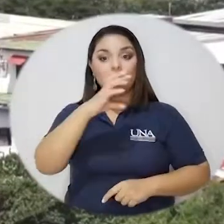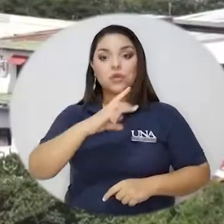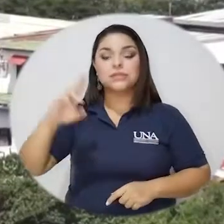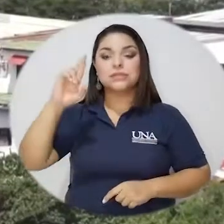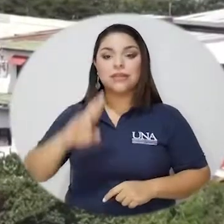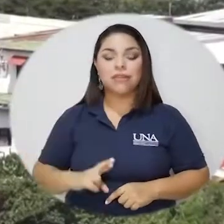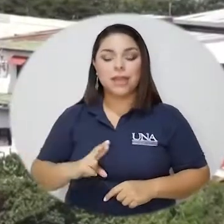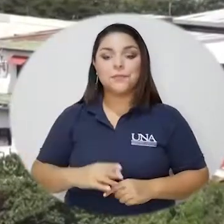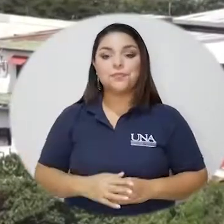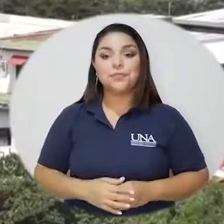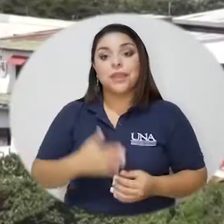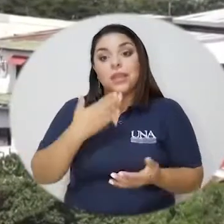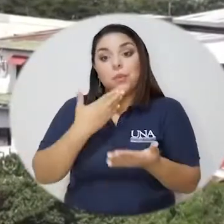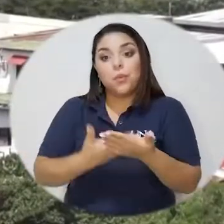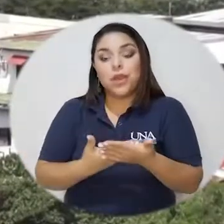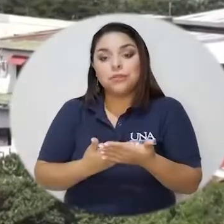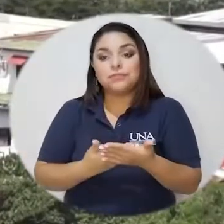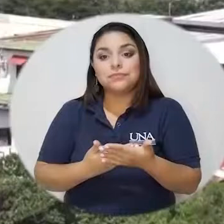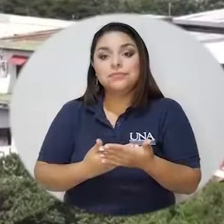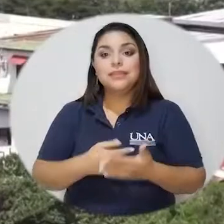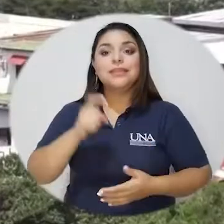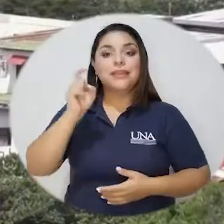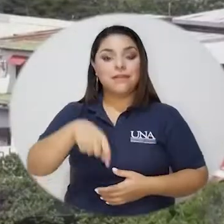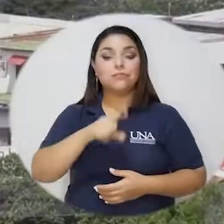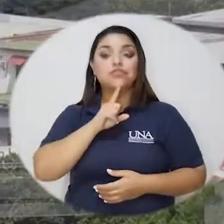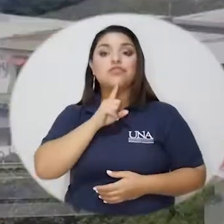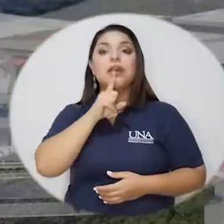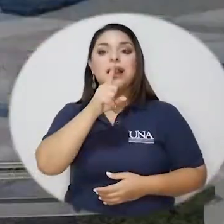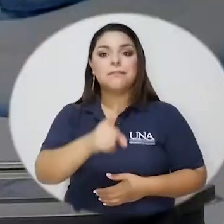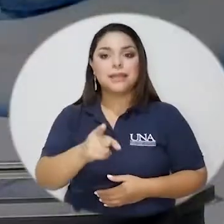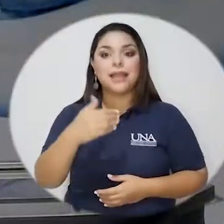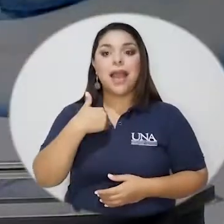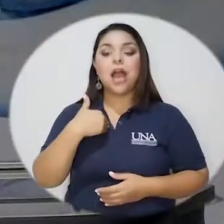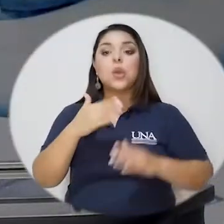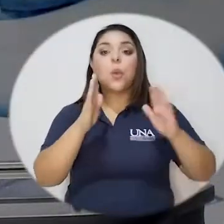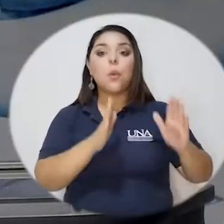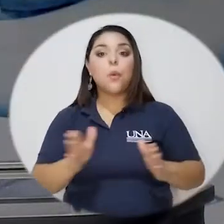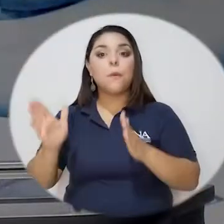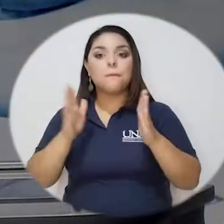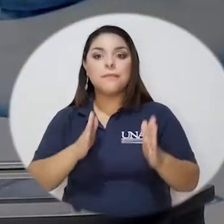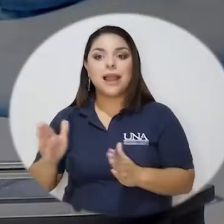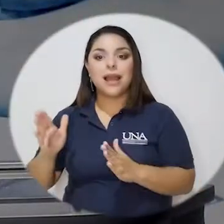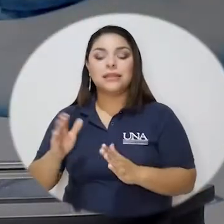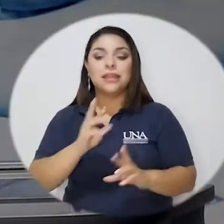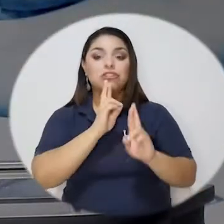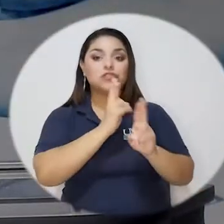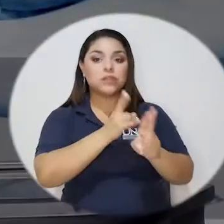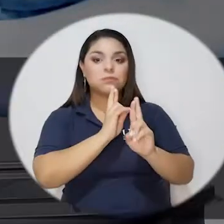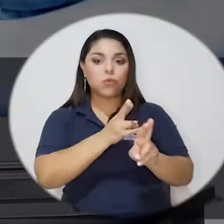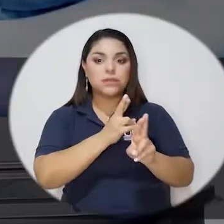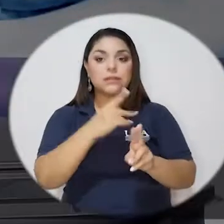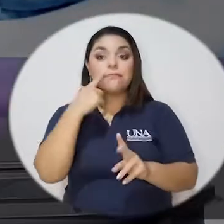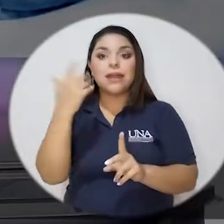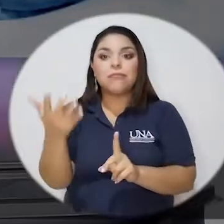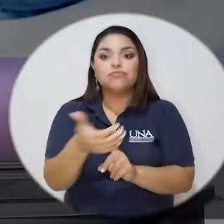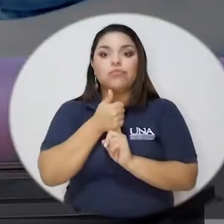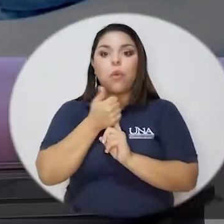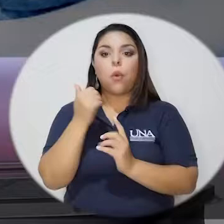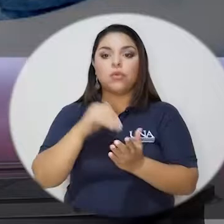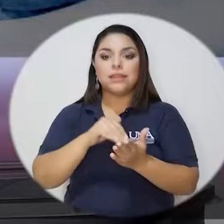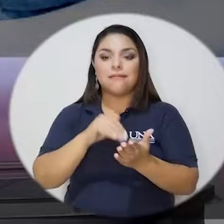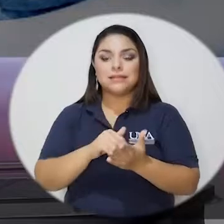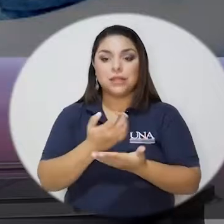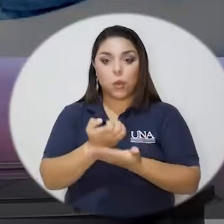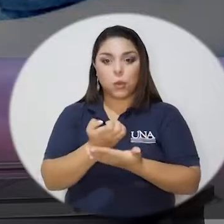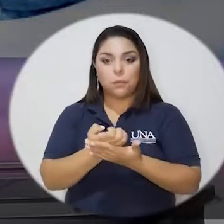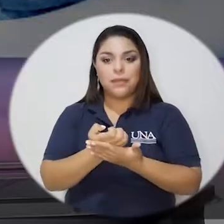Rica, y bueno, tenemos que realmente tener un plan de respuesta para recuperar la economía.